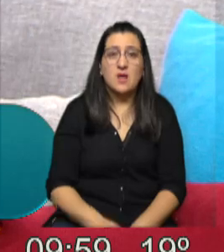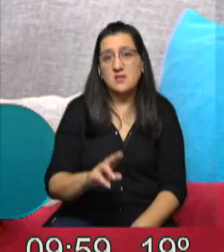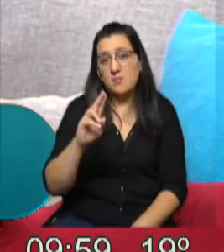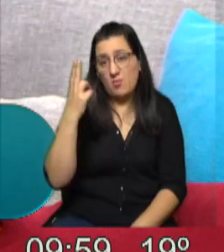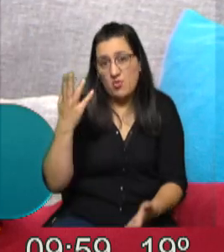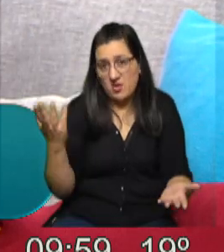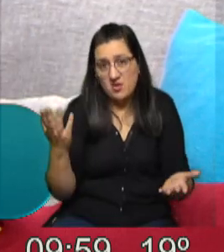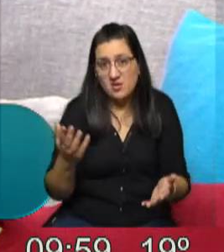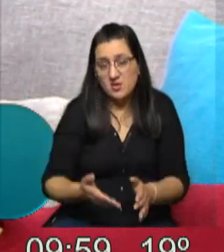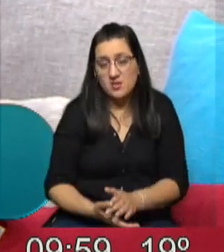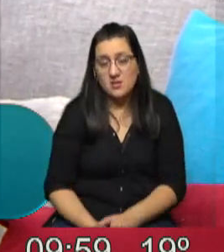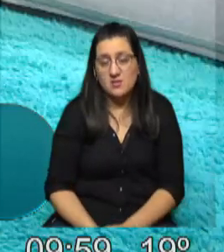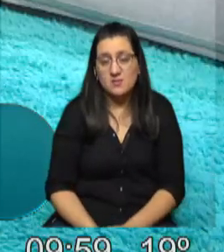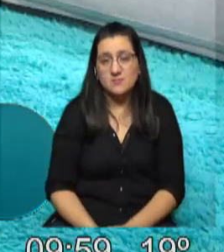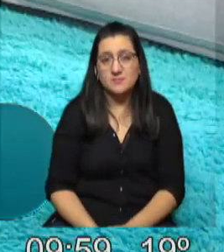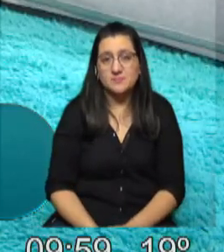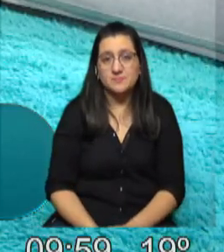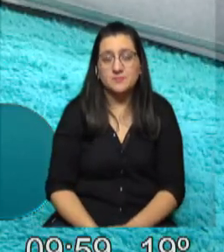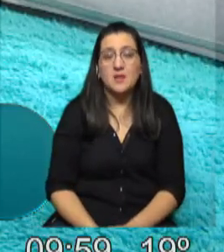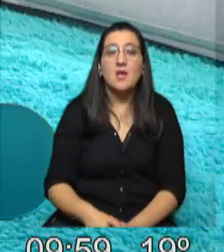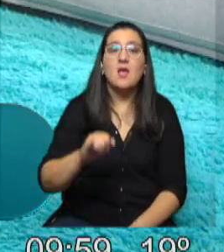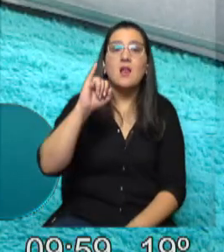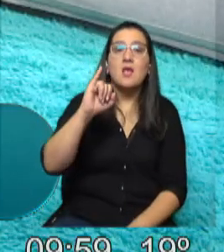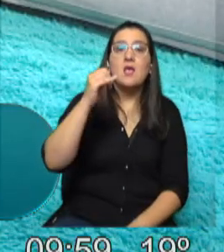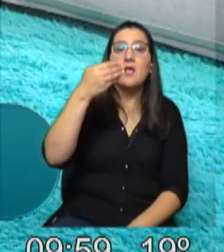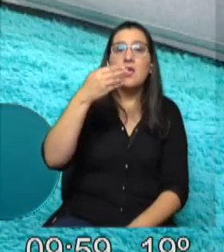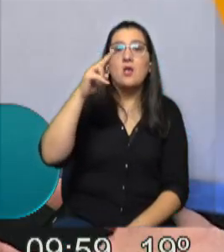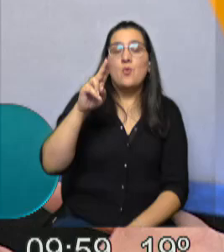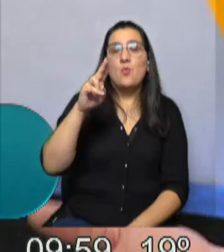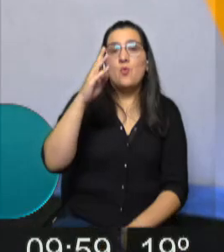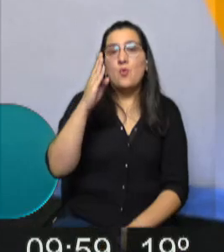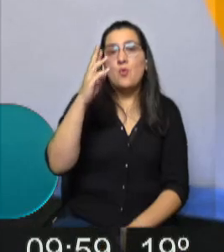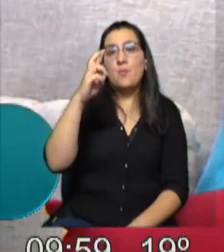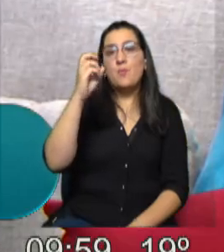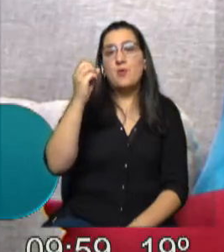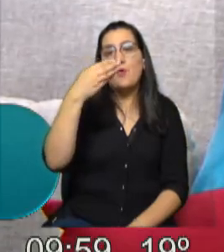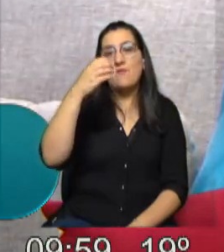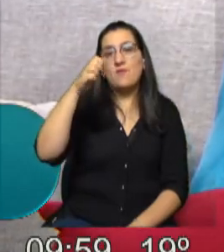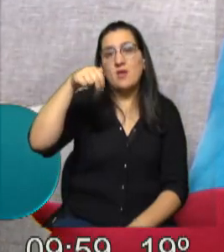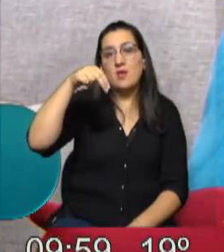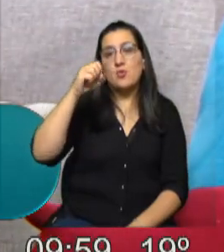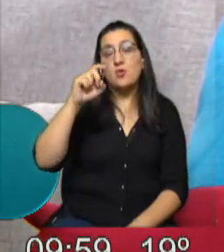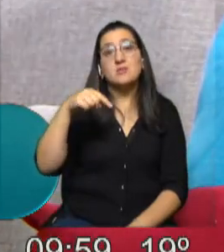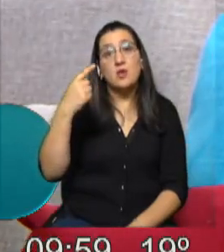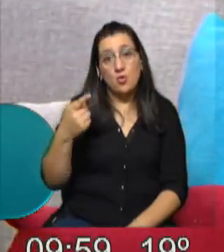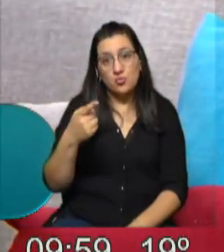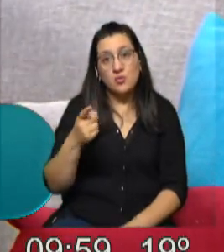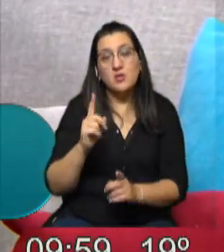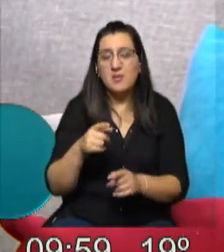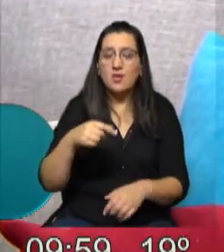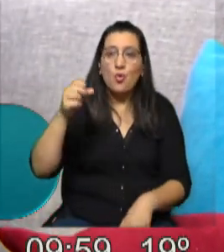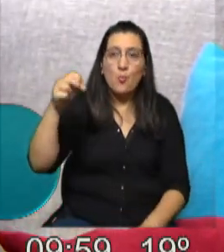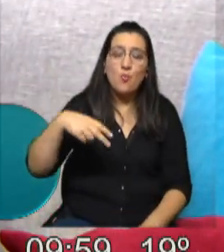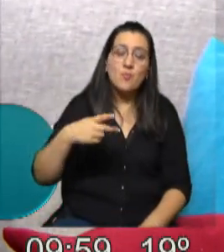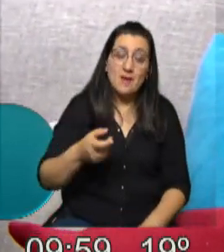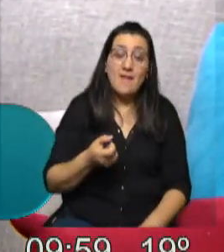complicamos. Ah, qué fuerte. El ibuprofeno. Pero no me imaginé que la gente los medicara. Sí, perros. El ibuprofeno es el otro, que en realidad es bastante común, que se usa para